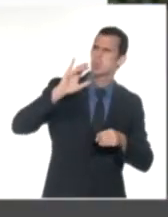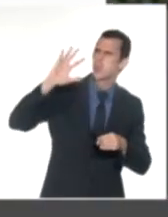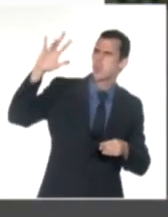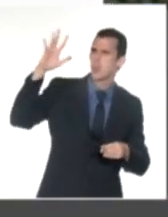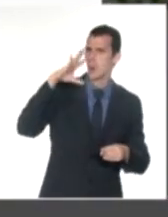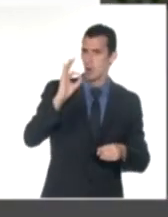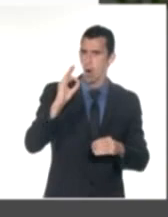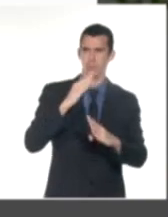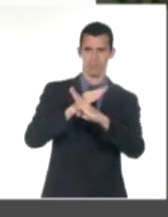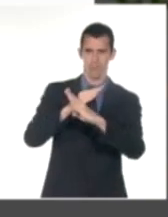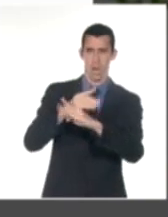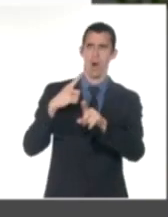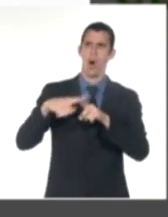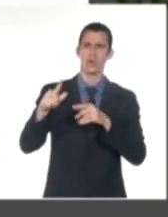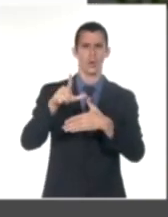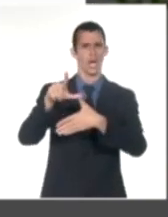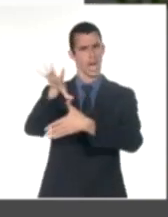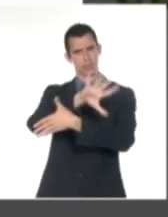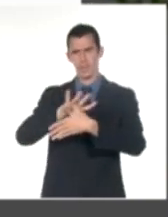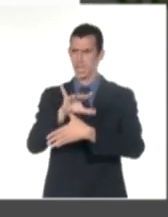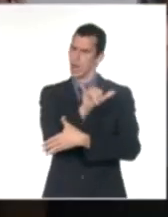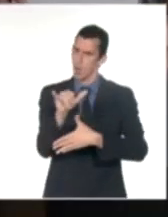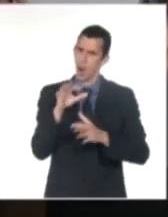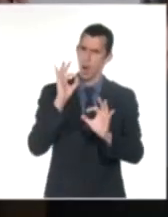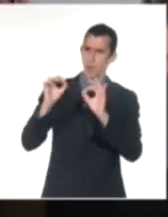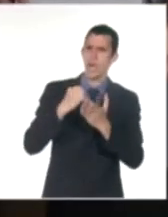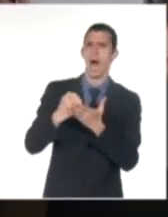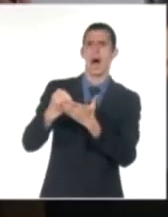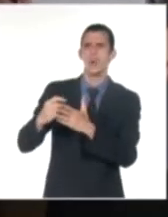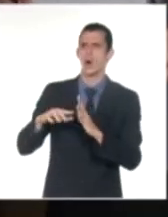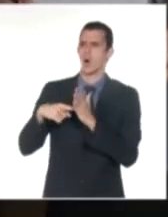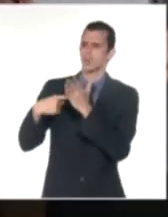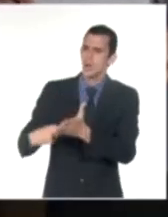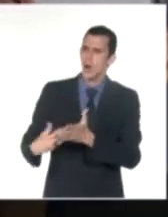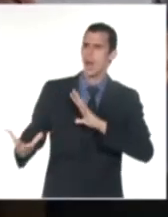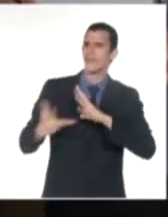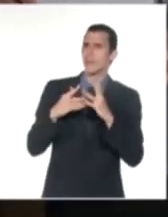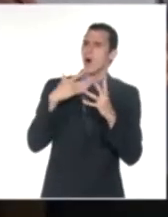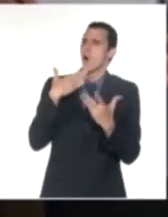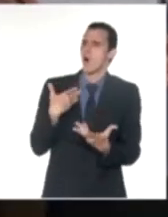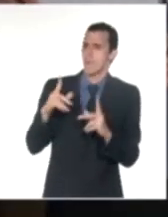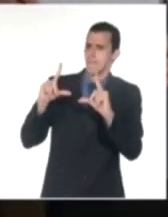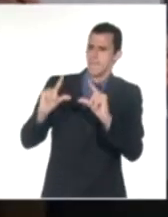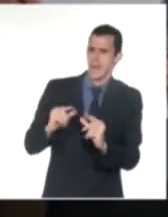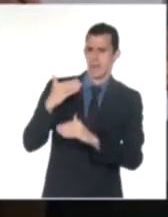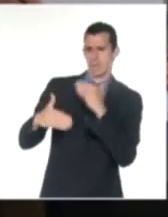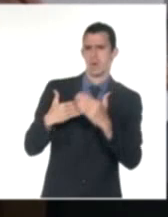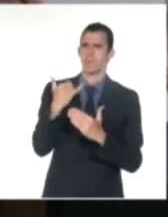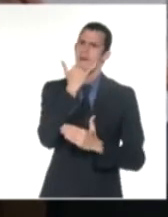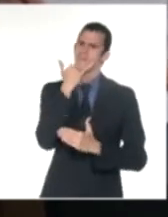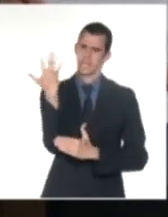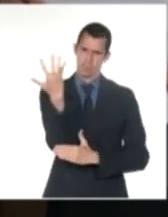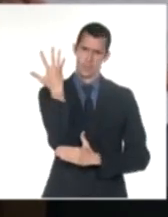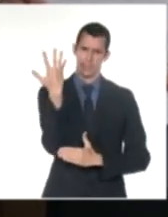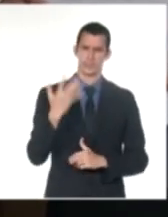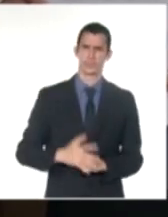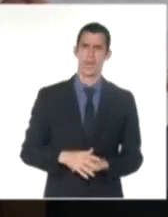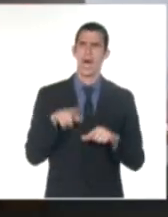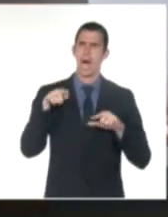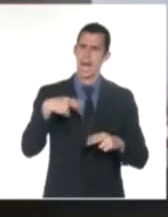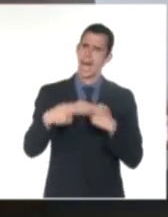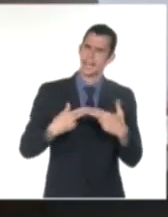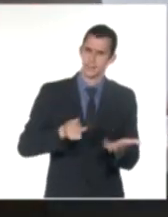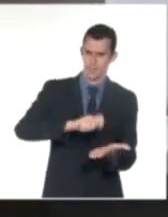Pérez Montoya, ministra de Ciencia, Tecnología y Medio Ambiente, quedó formada la organización donde sus socios firmaron el correspondiente